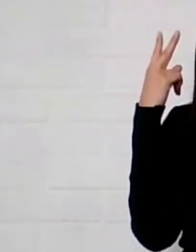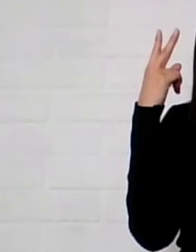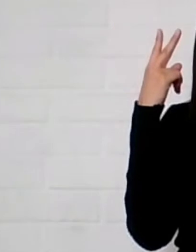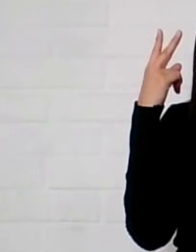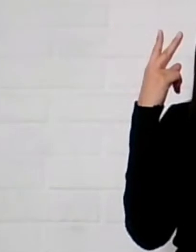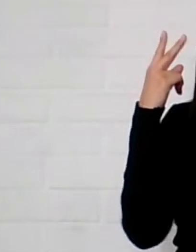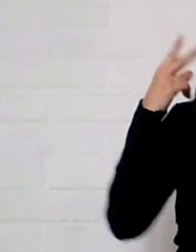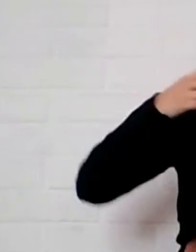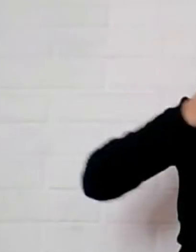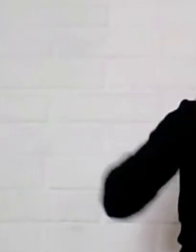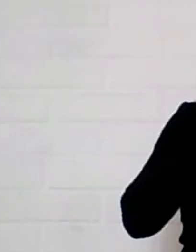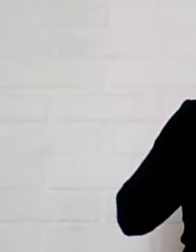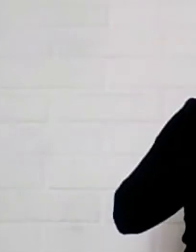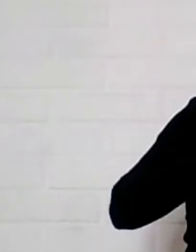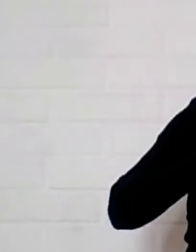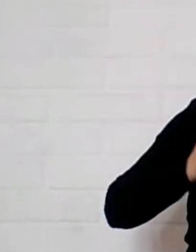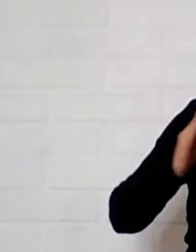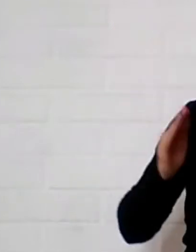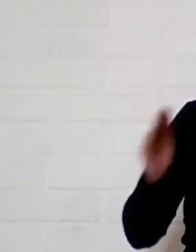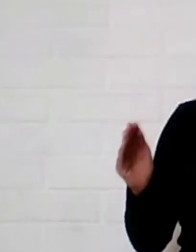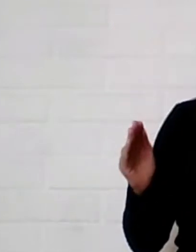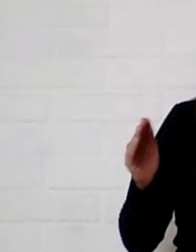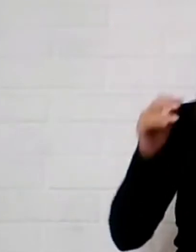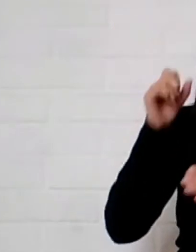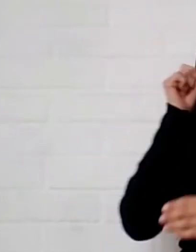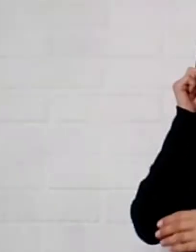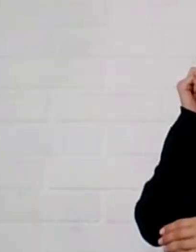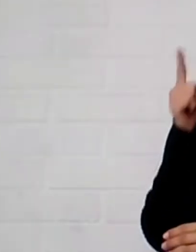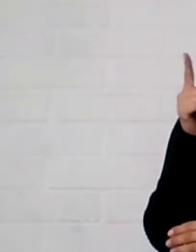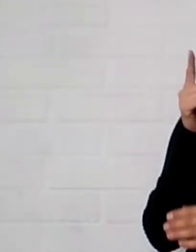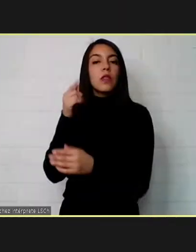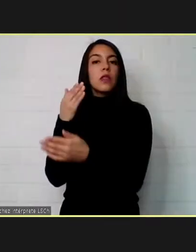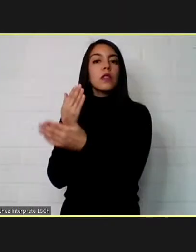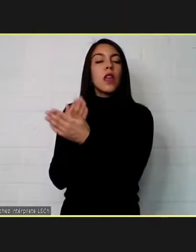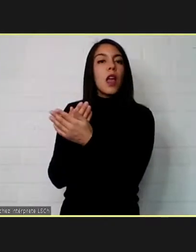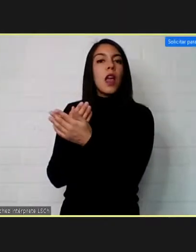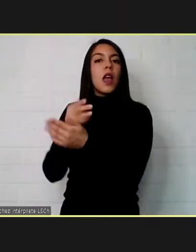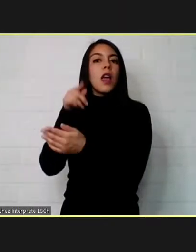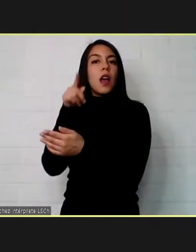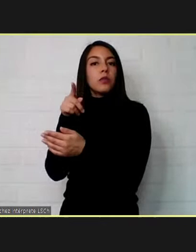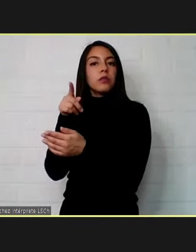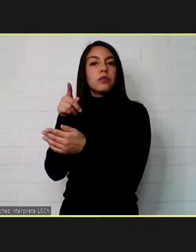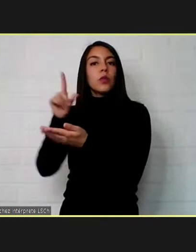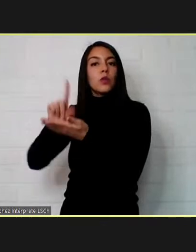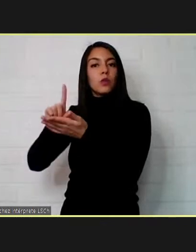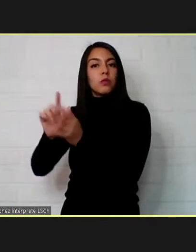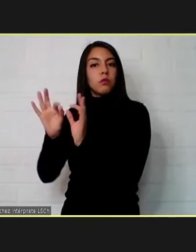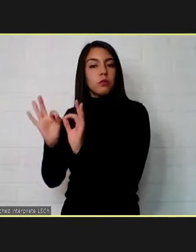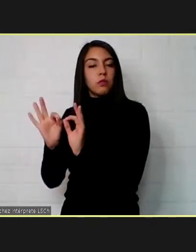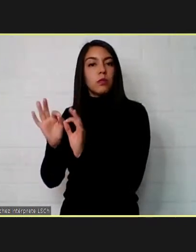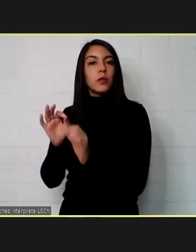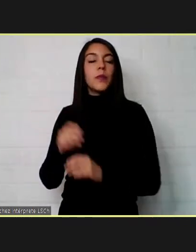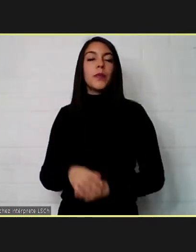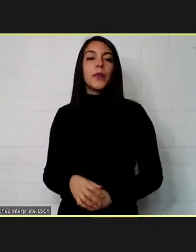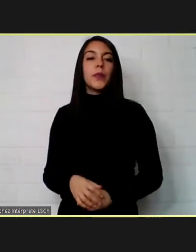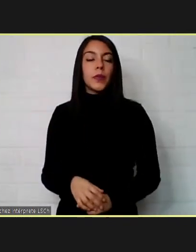organizándonos denunciando en las instancias correspondientes hay también